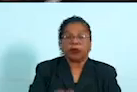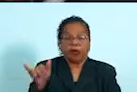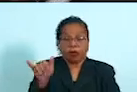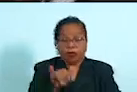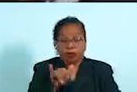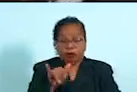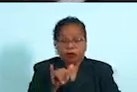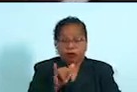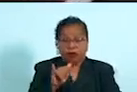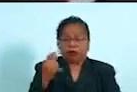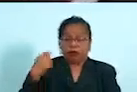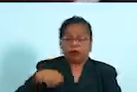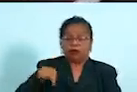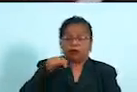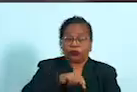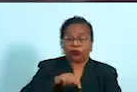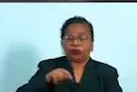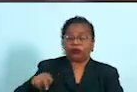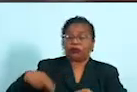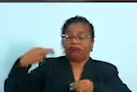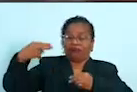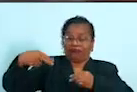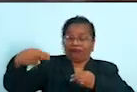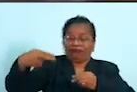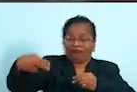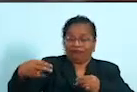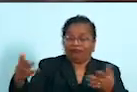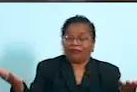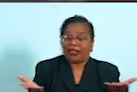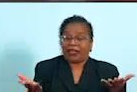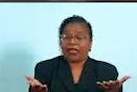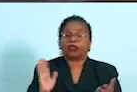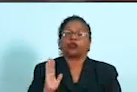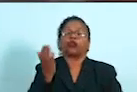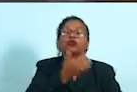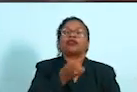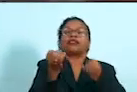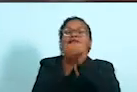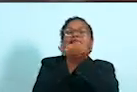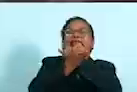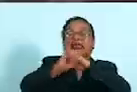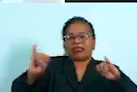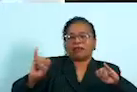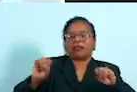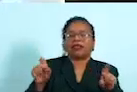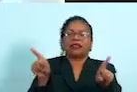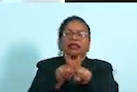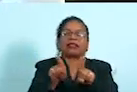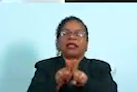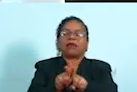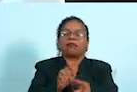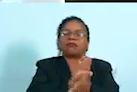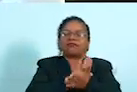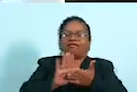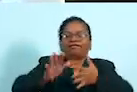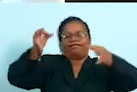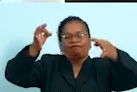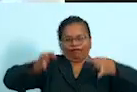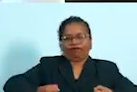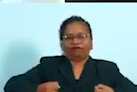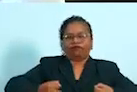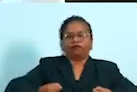compartido, similar. Nos colonizaron potencias europeas, nos independizamos y